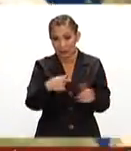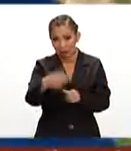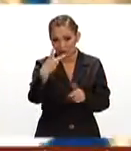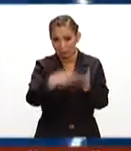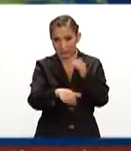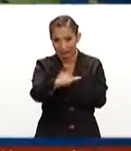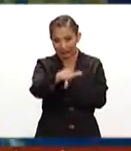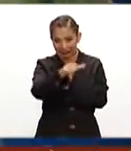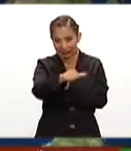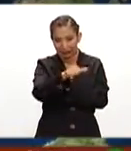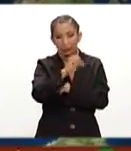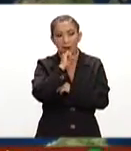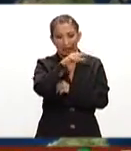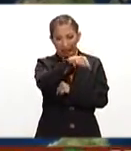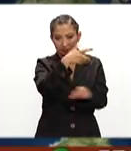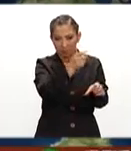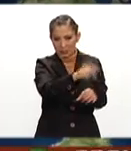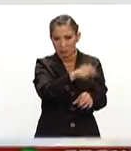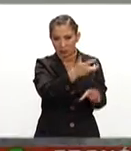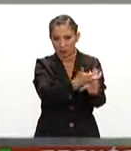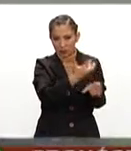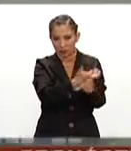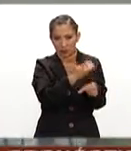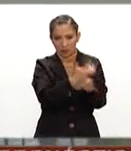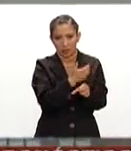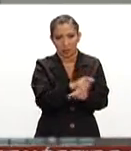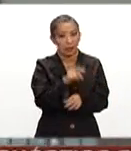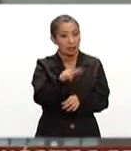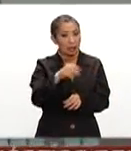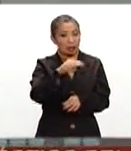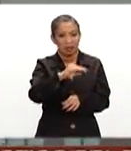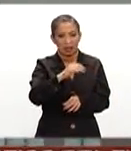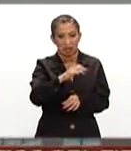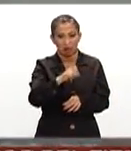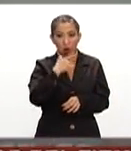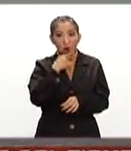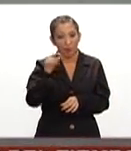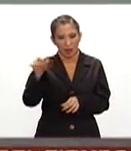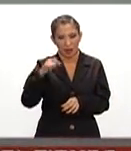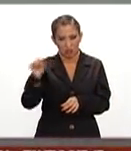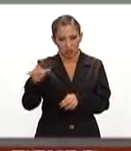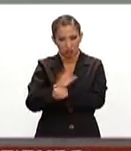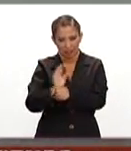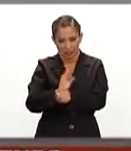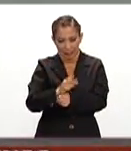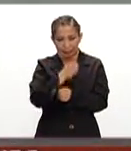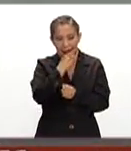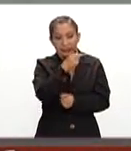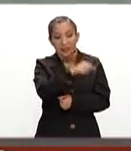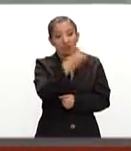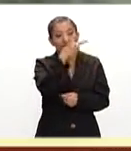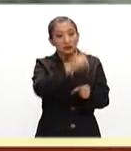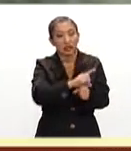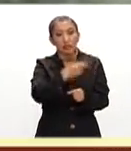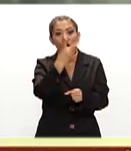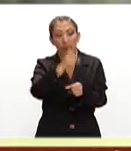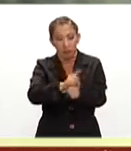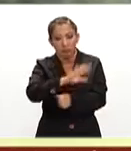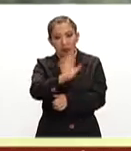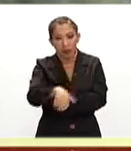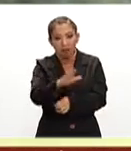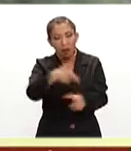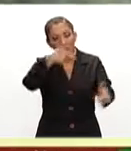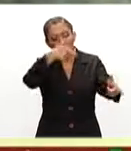del 2016, también ahí en los Estados Unidos, y por cierto que Michael Moore tocó ese tema, cada 2 días muere un niño